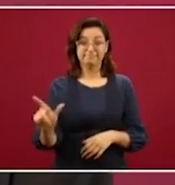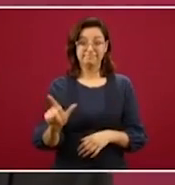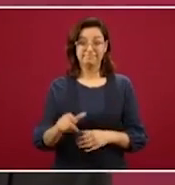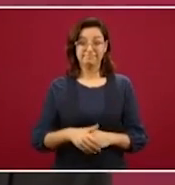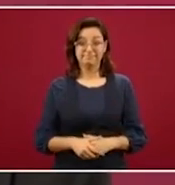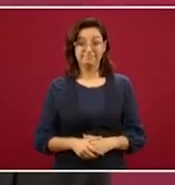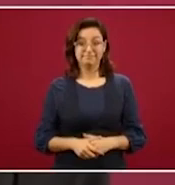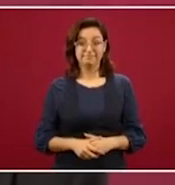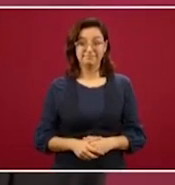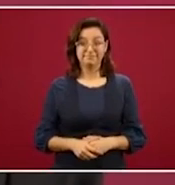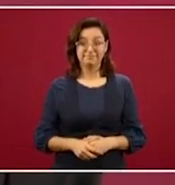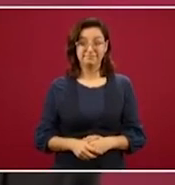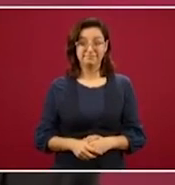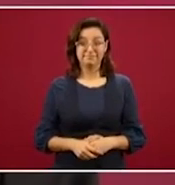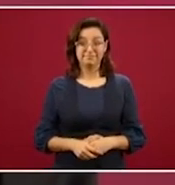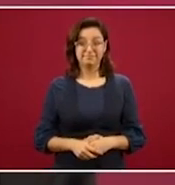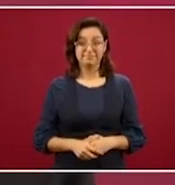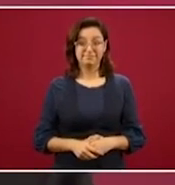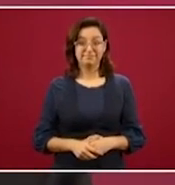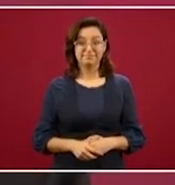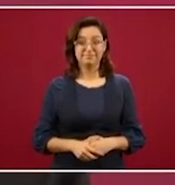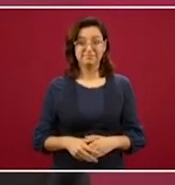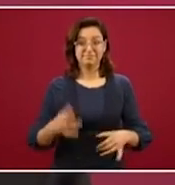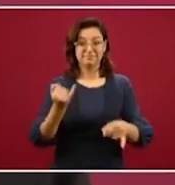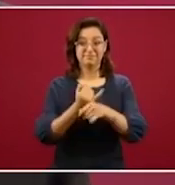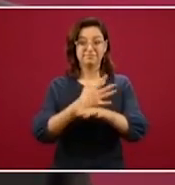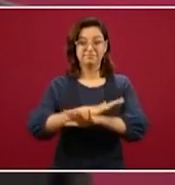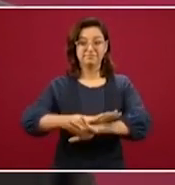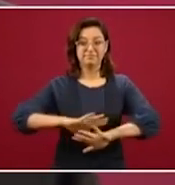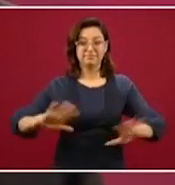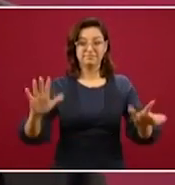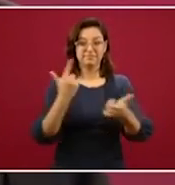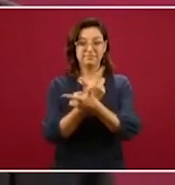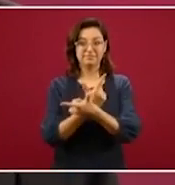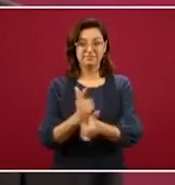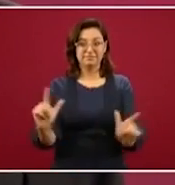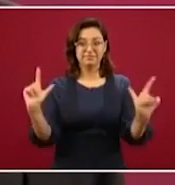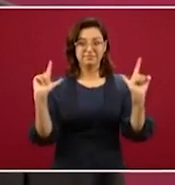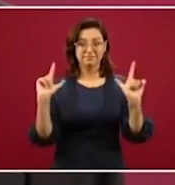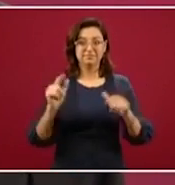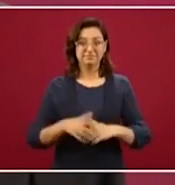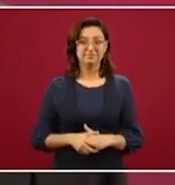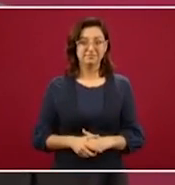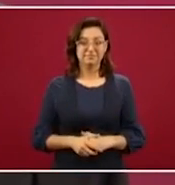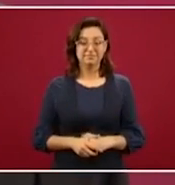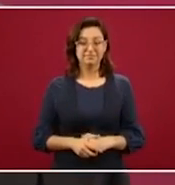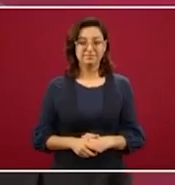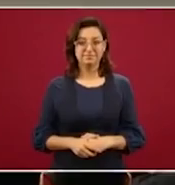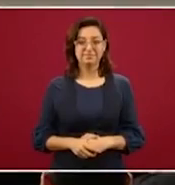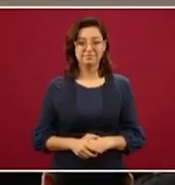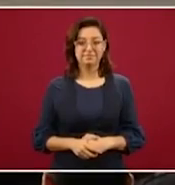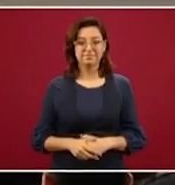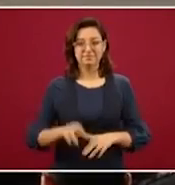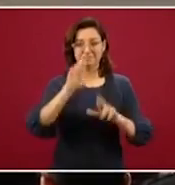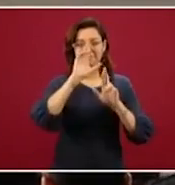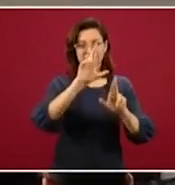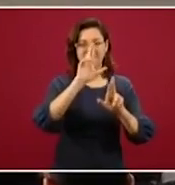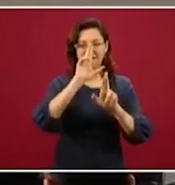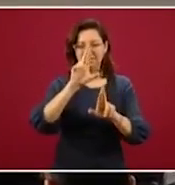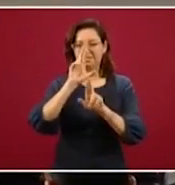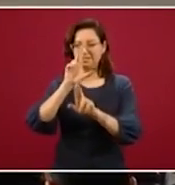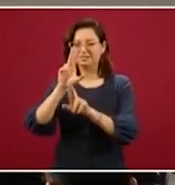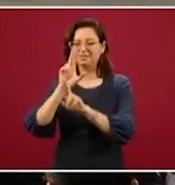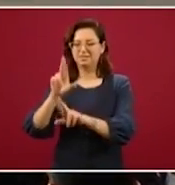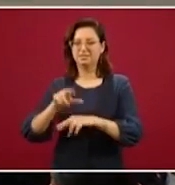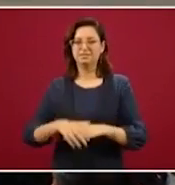para informar sin censura a los ciudadanos. Respeto a